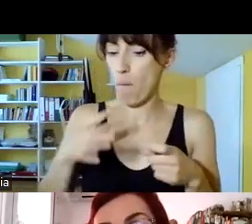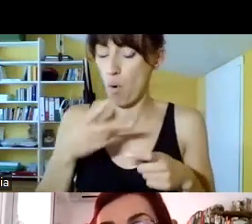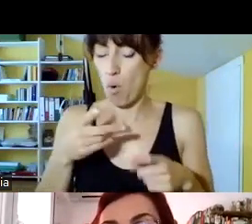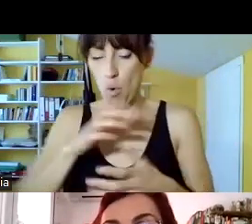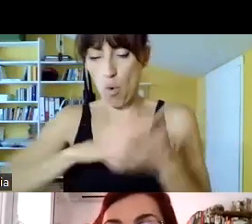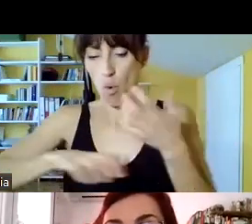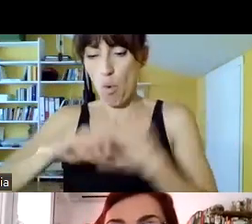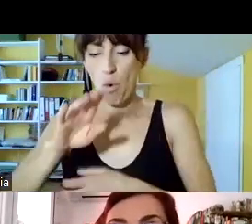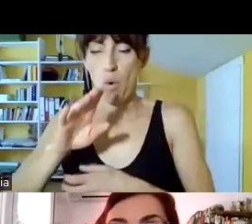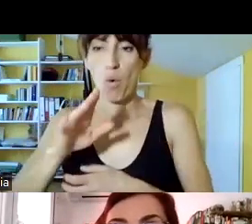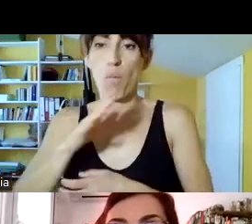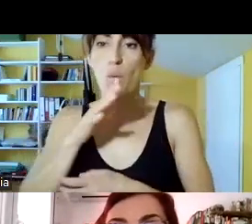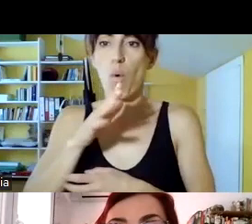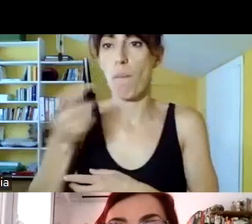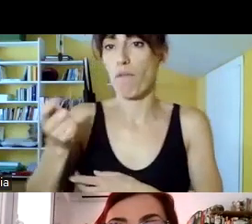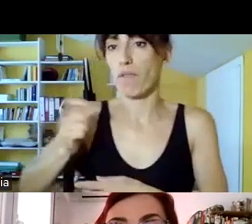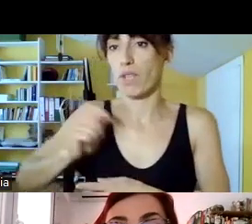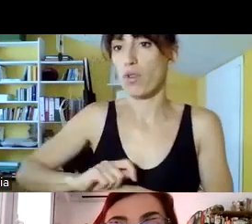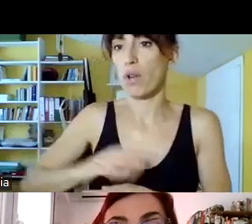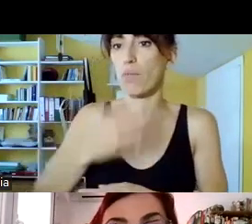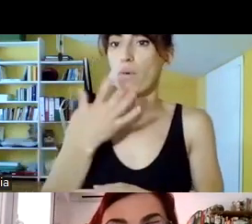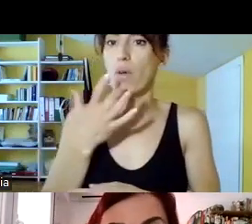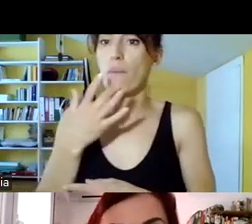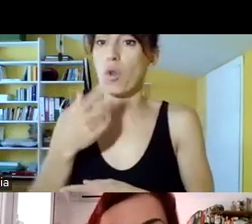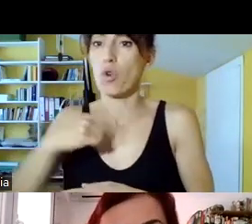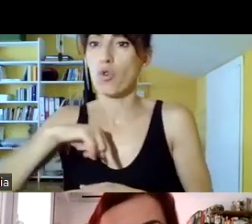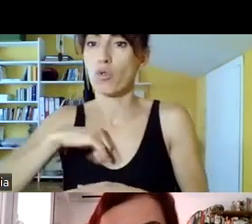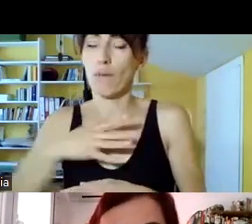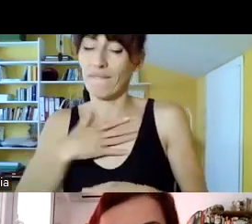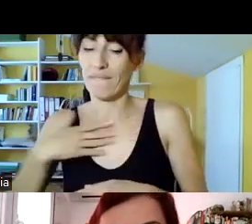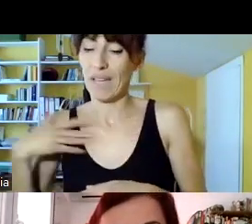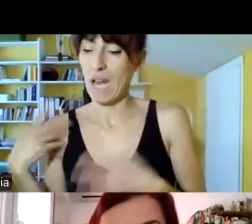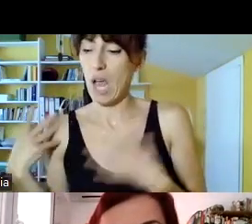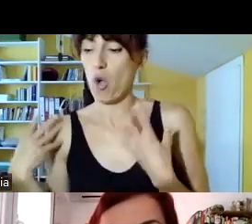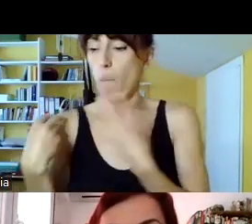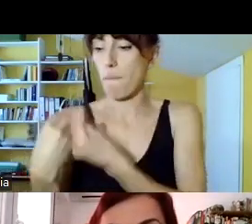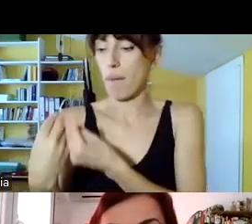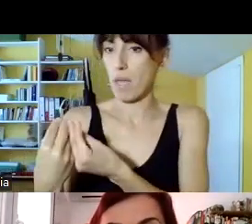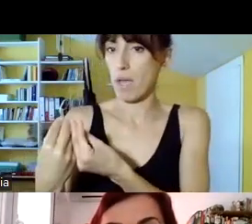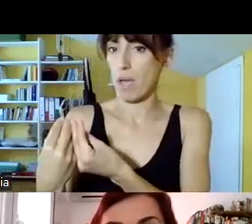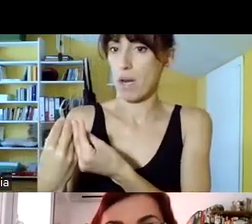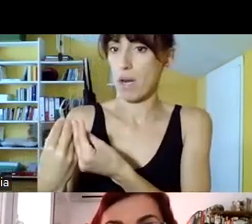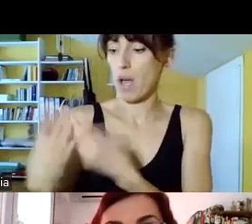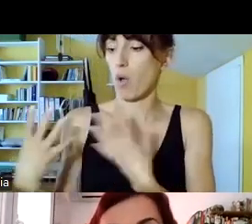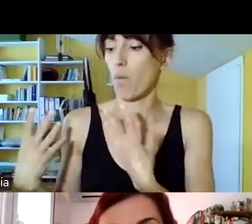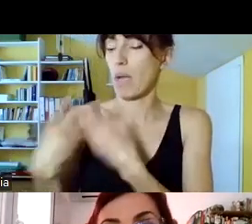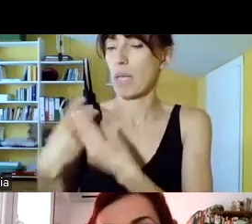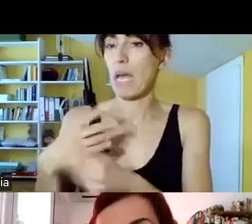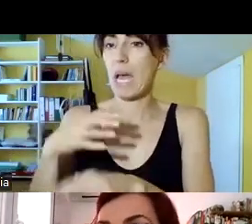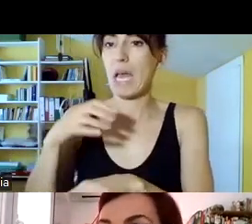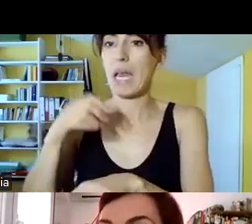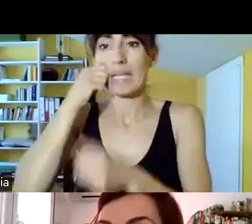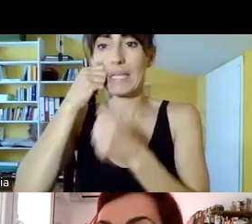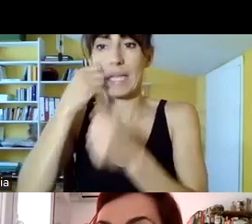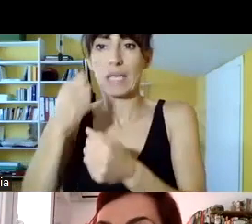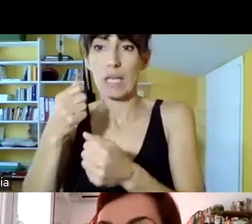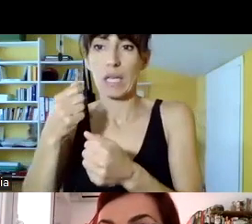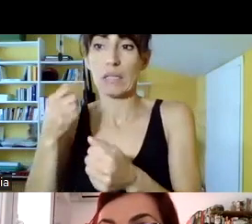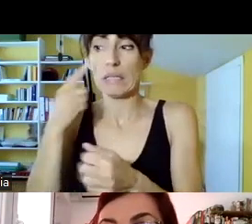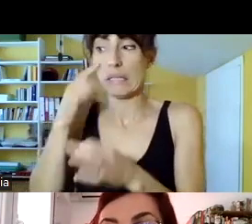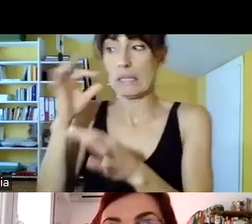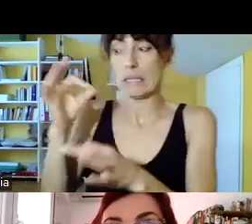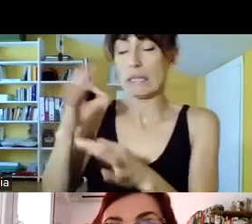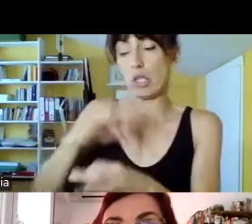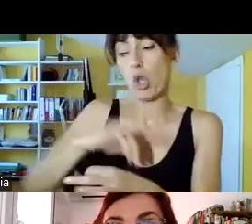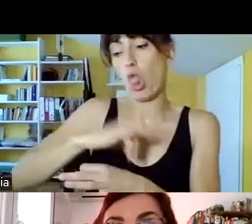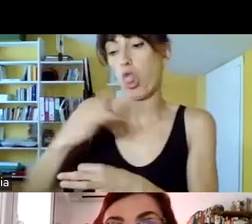profesionales, entre querer acompañar sanitariamente con el riesgo de transmitir ese doble